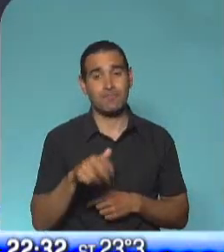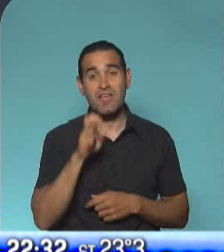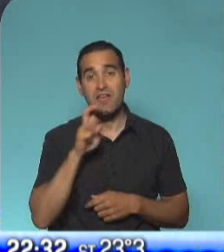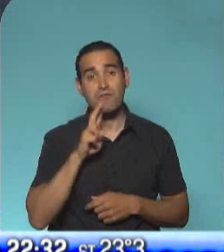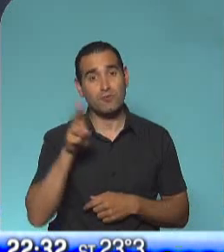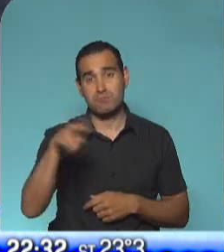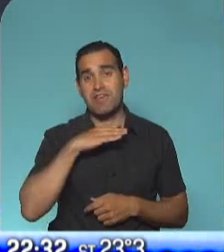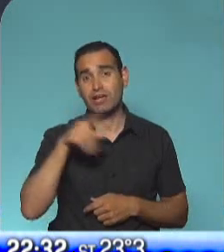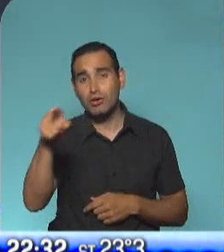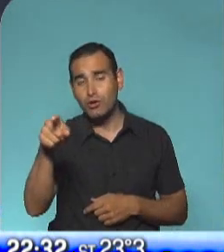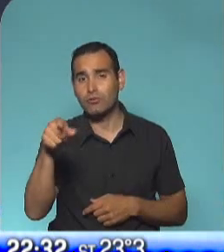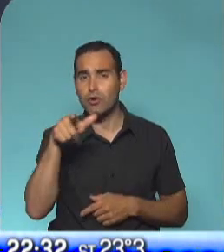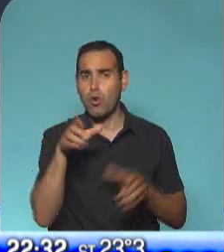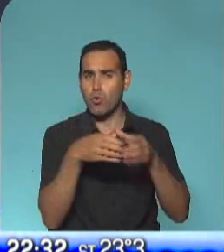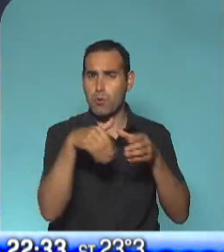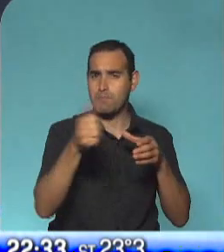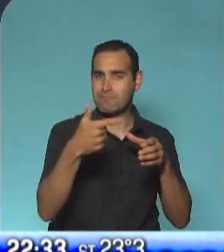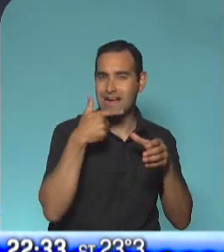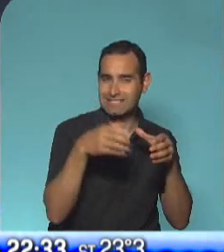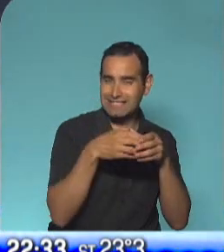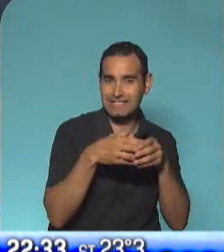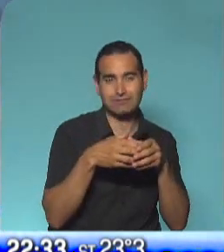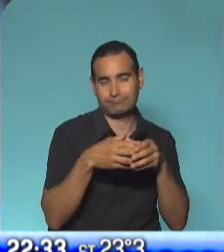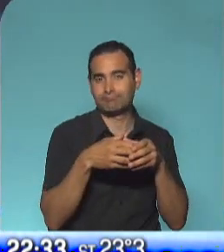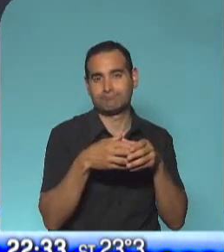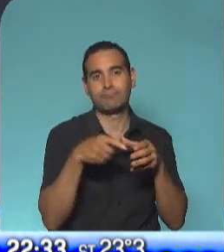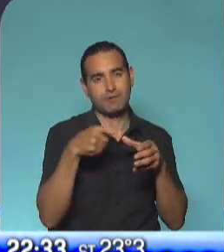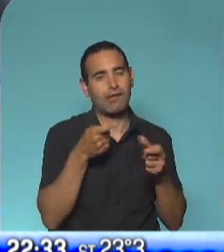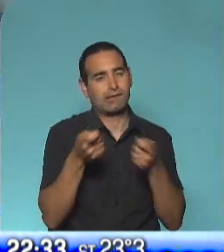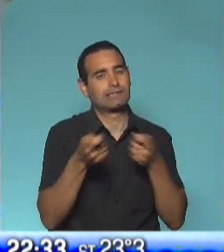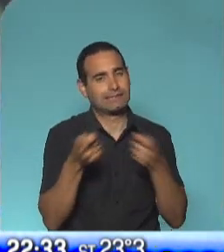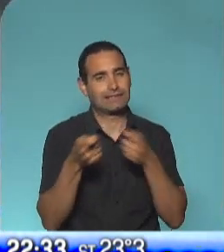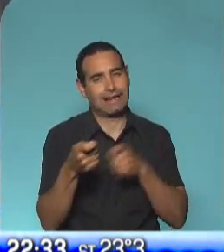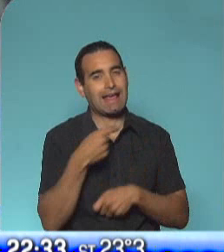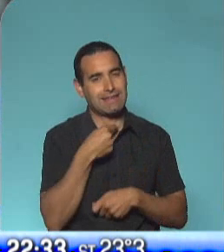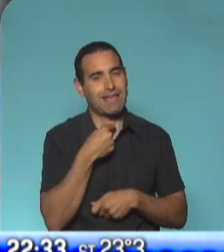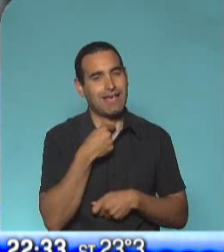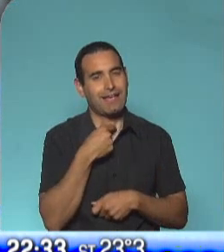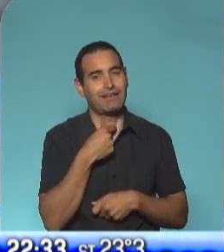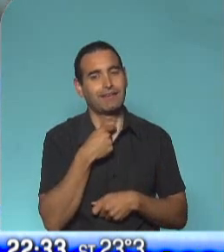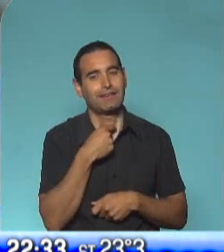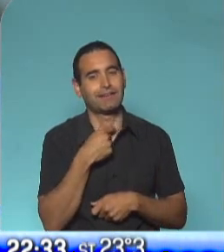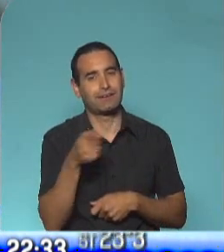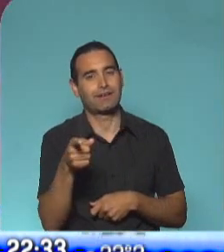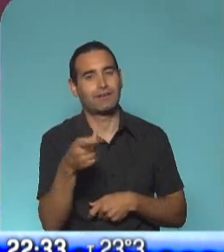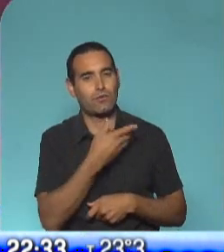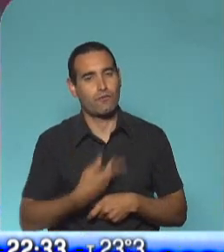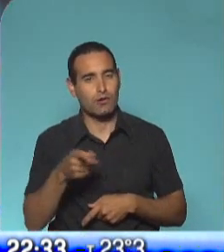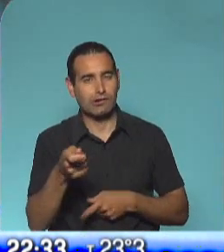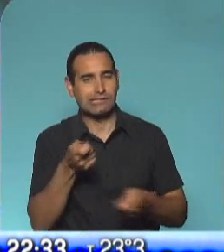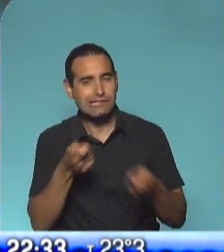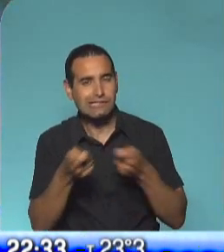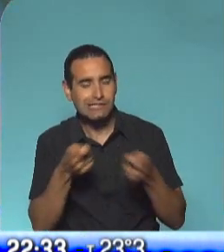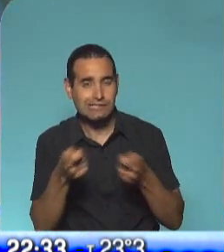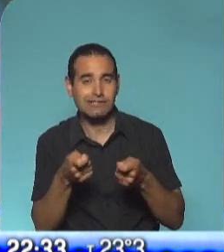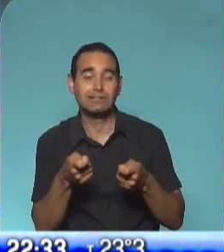exilio con un sector del MAS, del Movimiento del Socialismo, evidentemente negociando con este gobierno provisional que surge de un